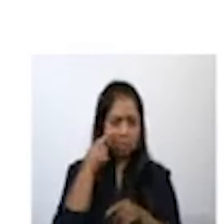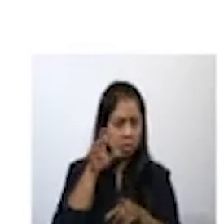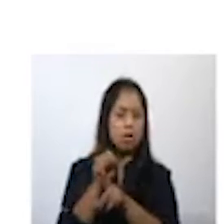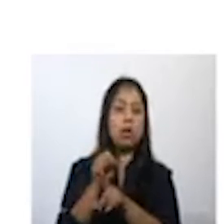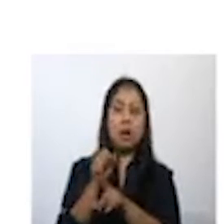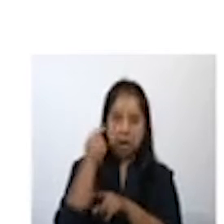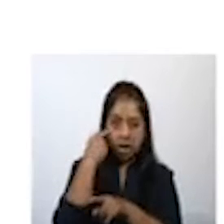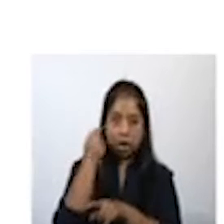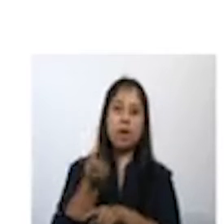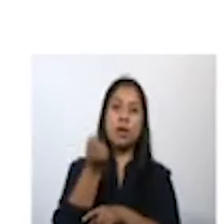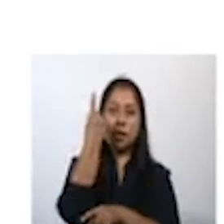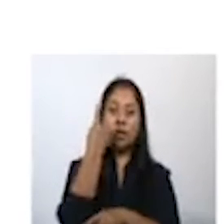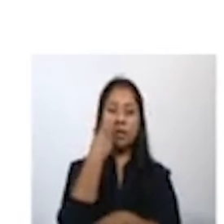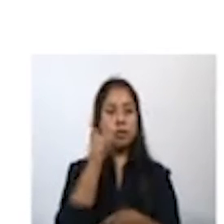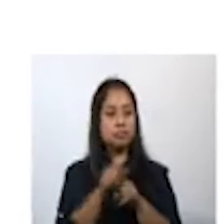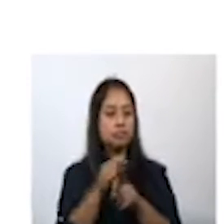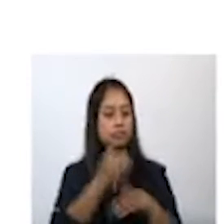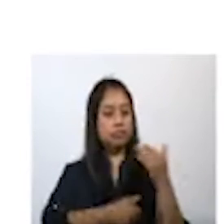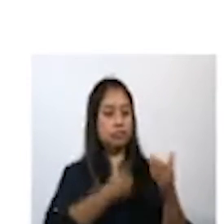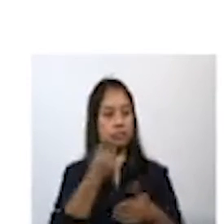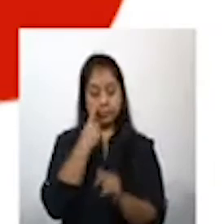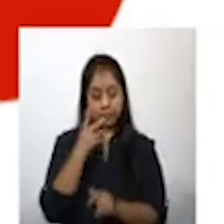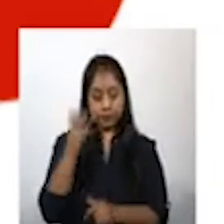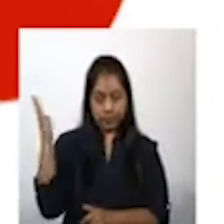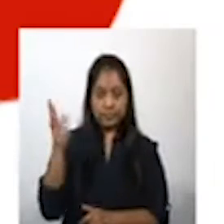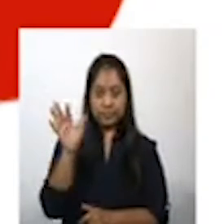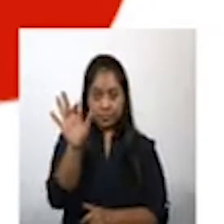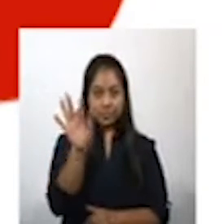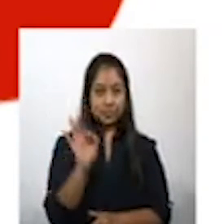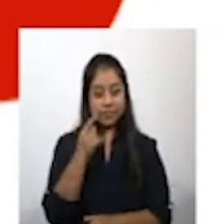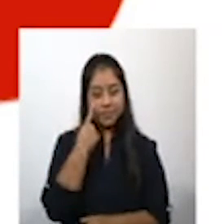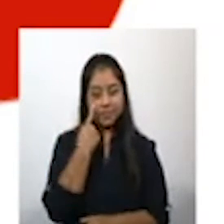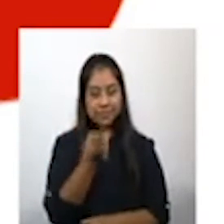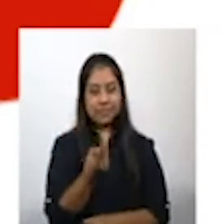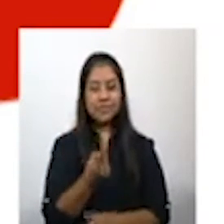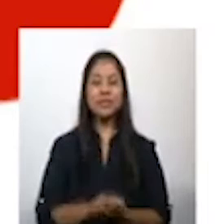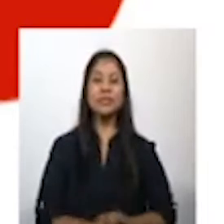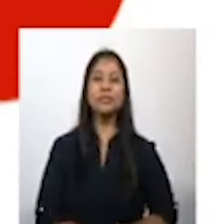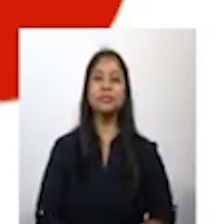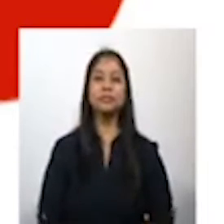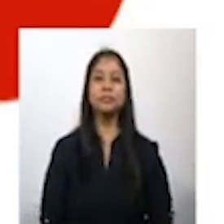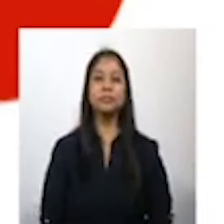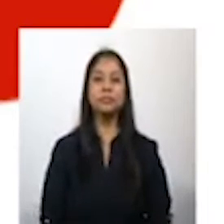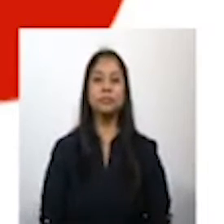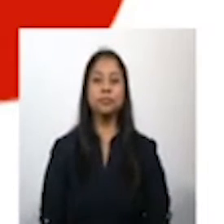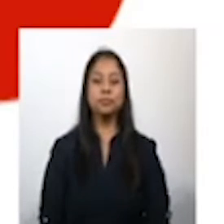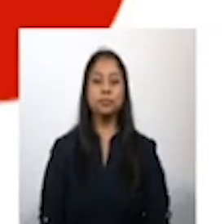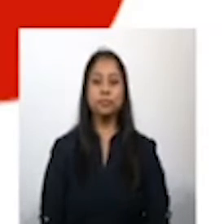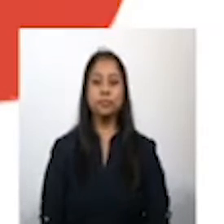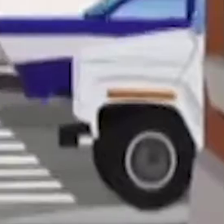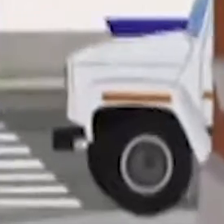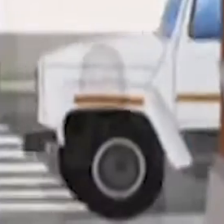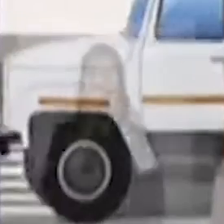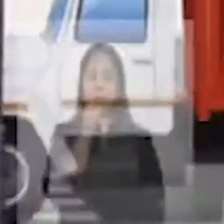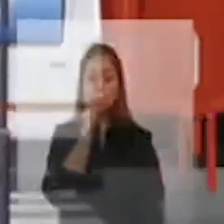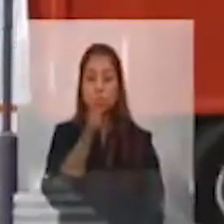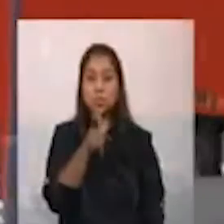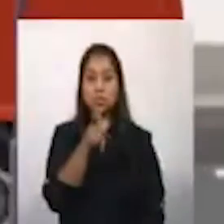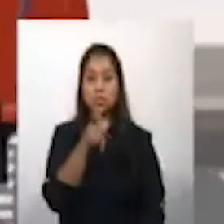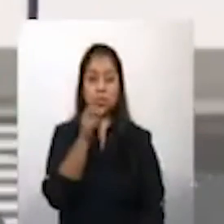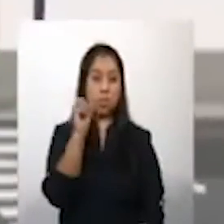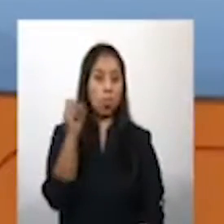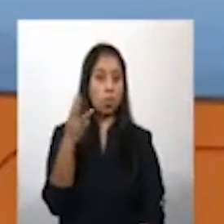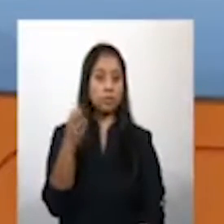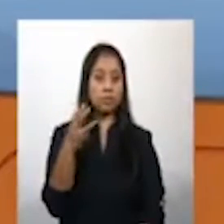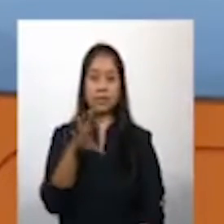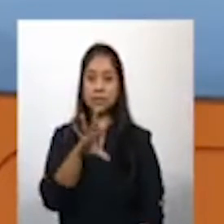penal de sus agresores. Durante la actividad también se hizo el lanzamiento de la campaña Yo Me Sumo, con el objetivo de erradicar